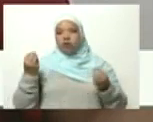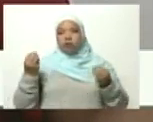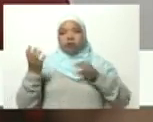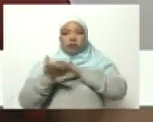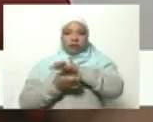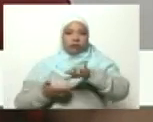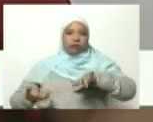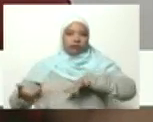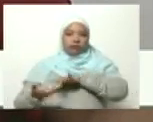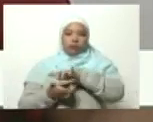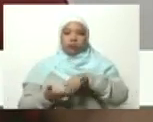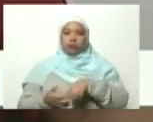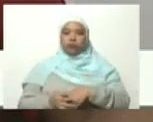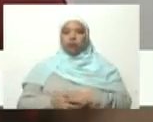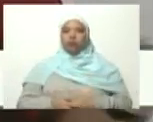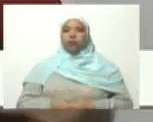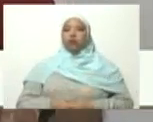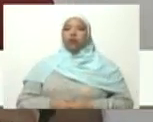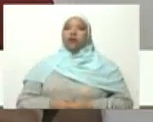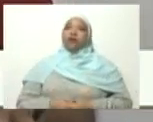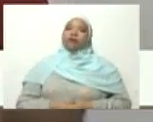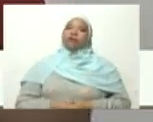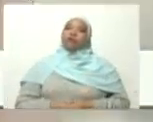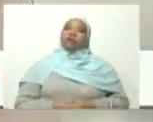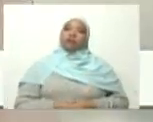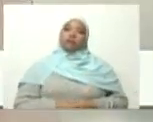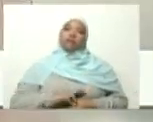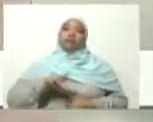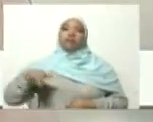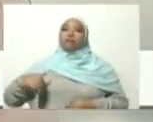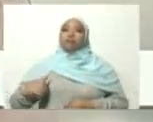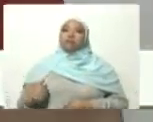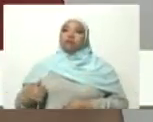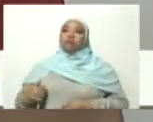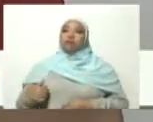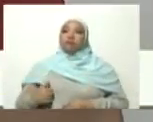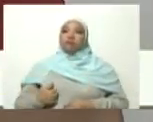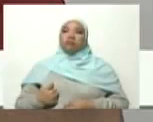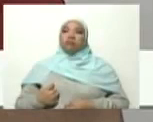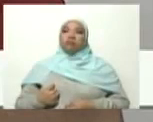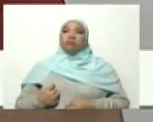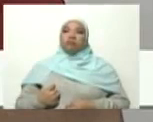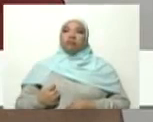Lo que sí es cierto, Andrea, es que nosotros tenemos